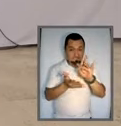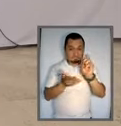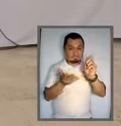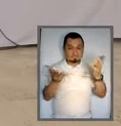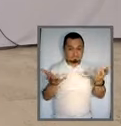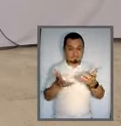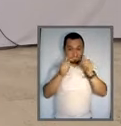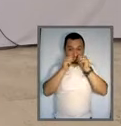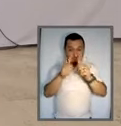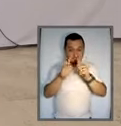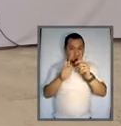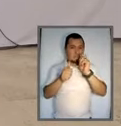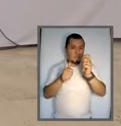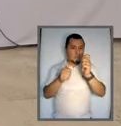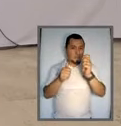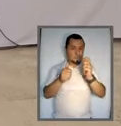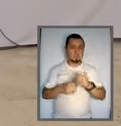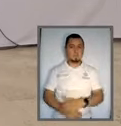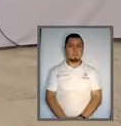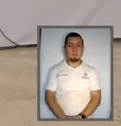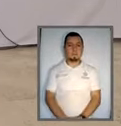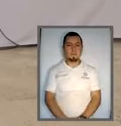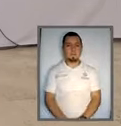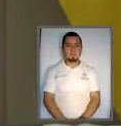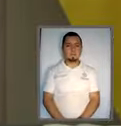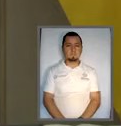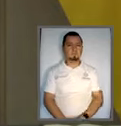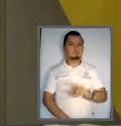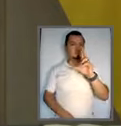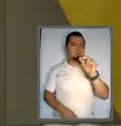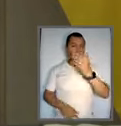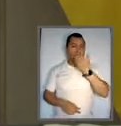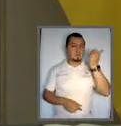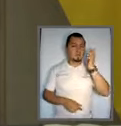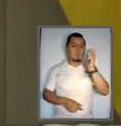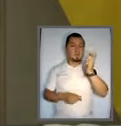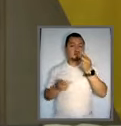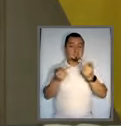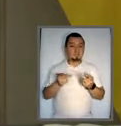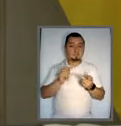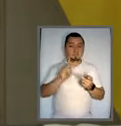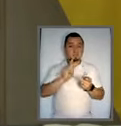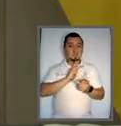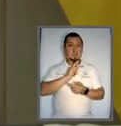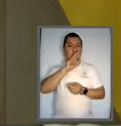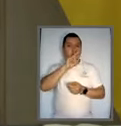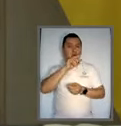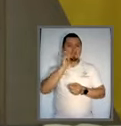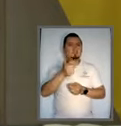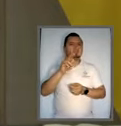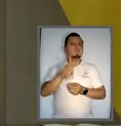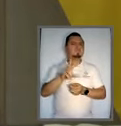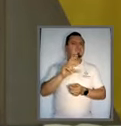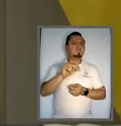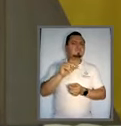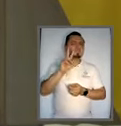cifras ya directamente en la estadística. Pues mire, Juan Carlos, no lo sé, pero tampoco es un tema que nos tenga preocupados a Jalisco. Lo